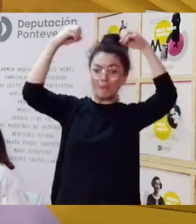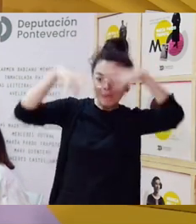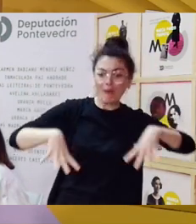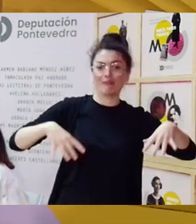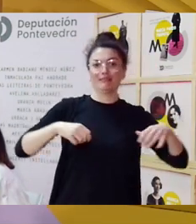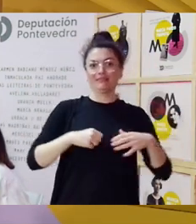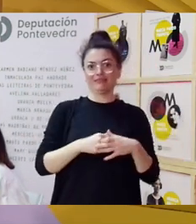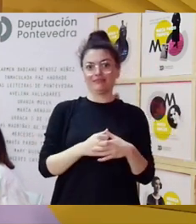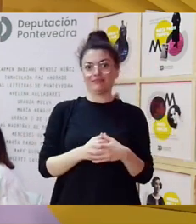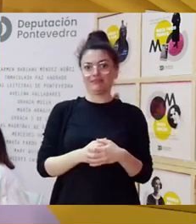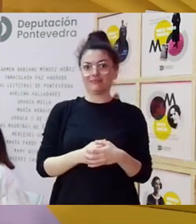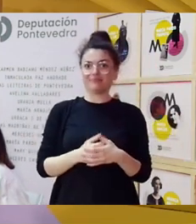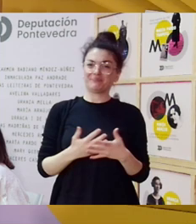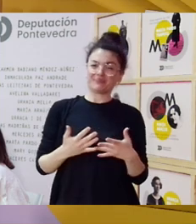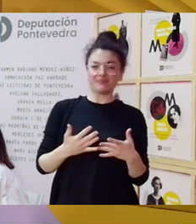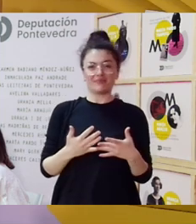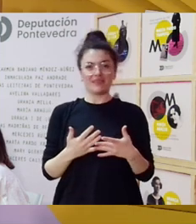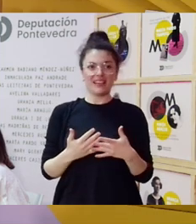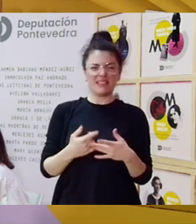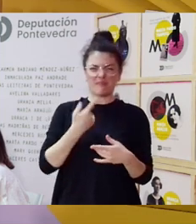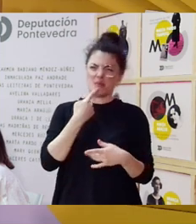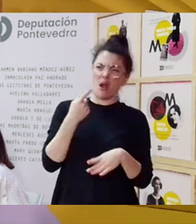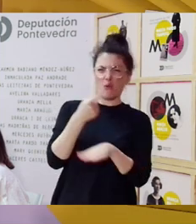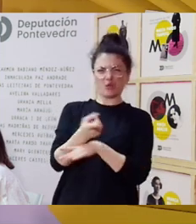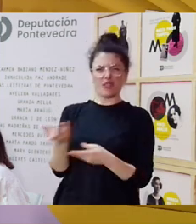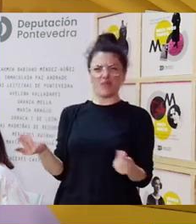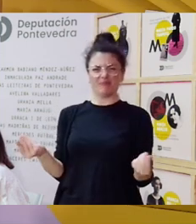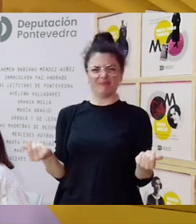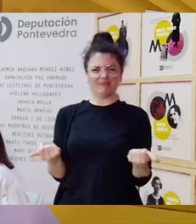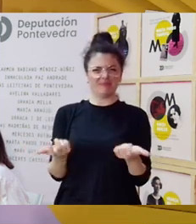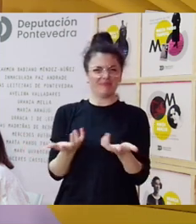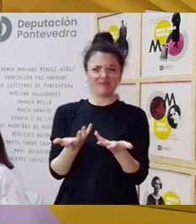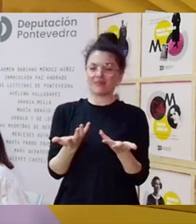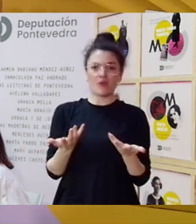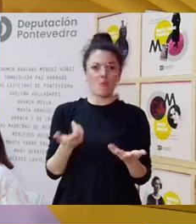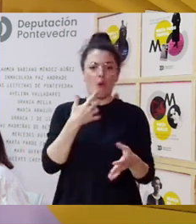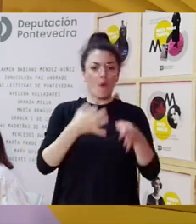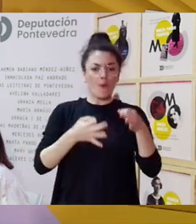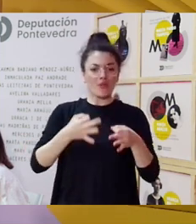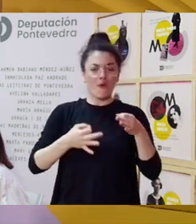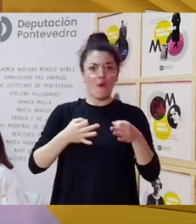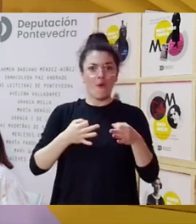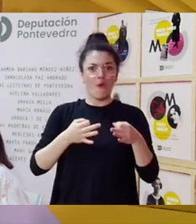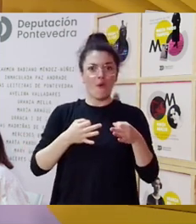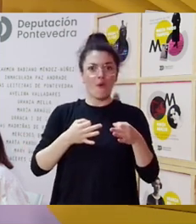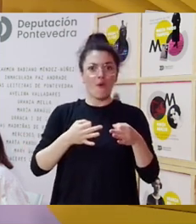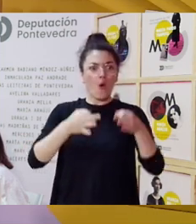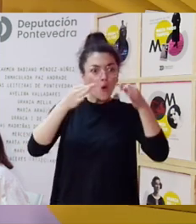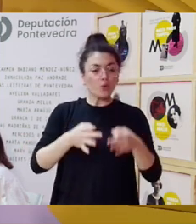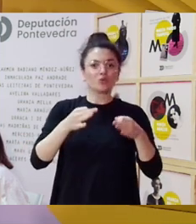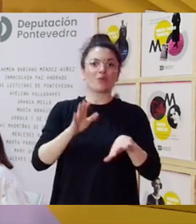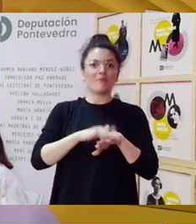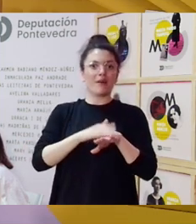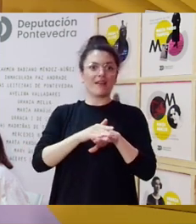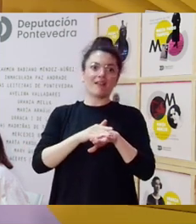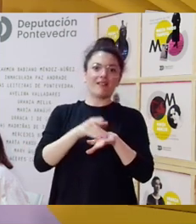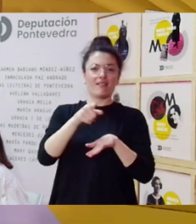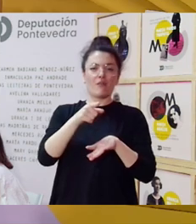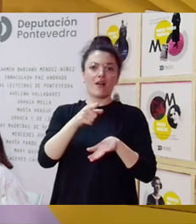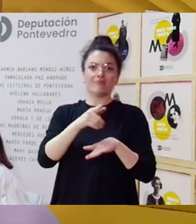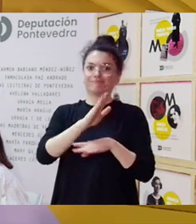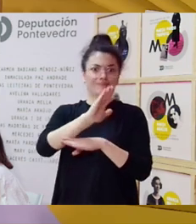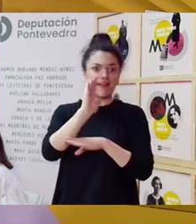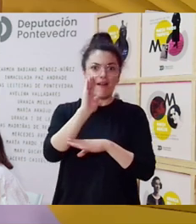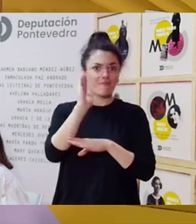mira que acusación, que xuízo xusto para condenar a morte a unha persona.